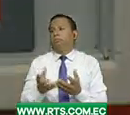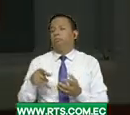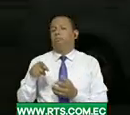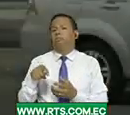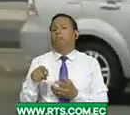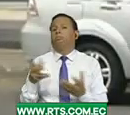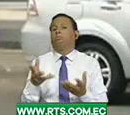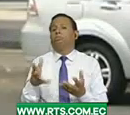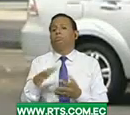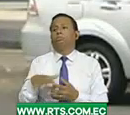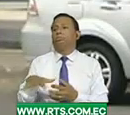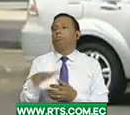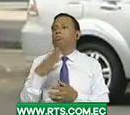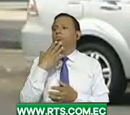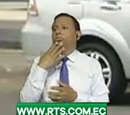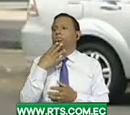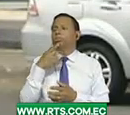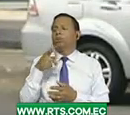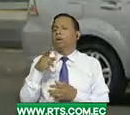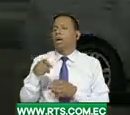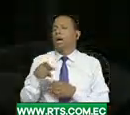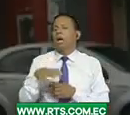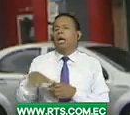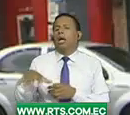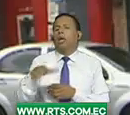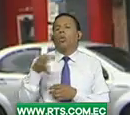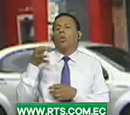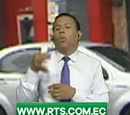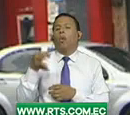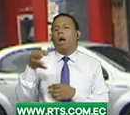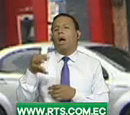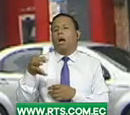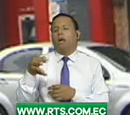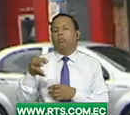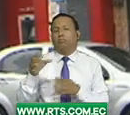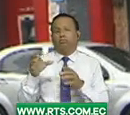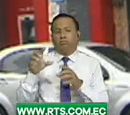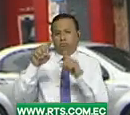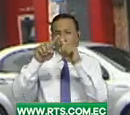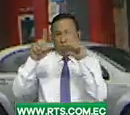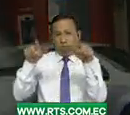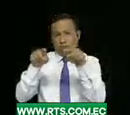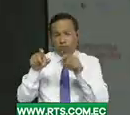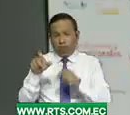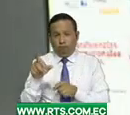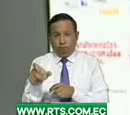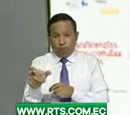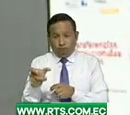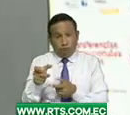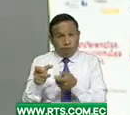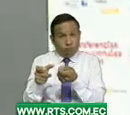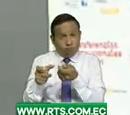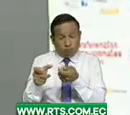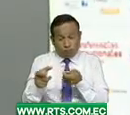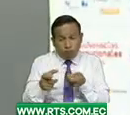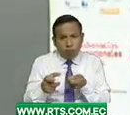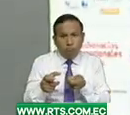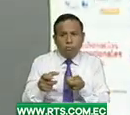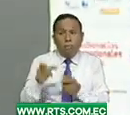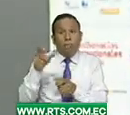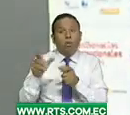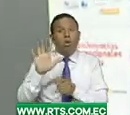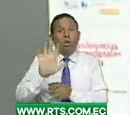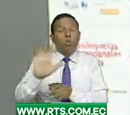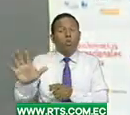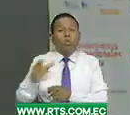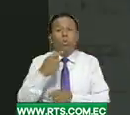ahorro y crédito situada en la Ciudadela Maldonado del Cantón Durán. Personal de dicha entidad financiera evitó rendir declaraciones al